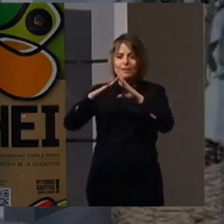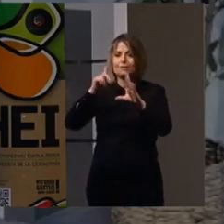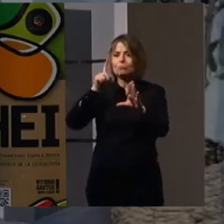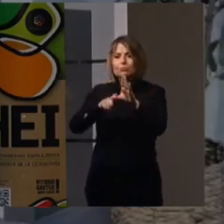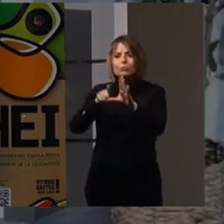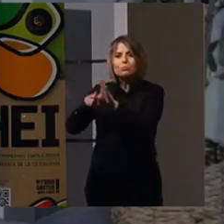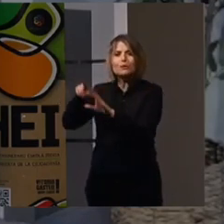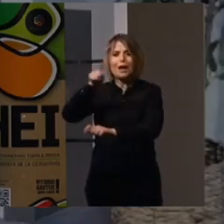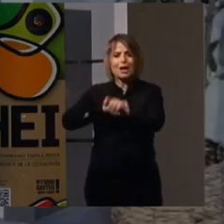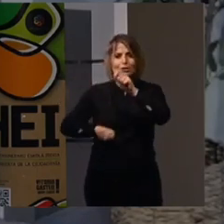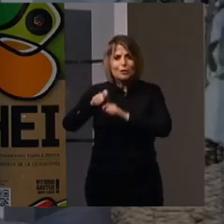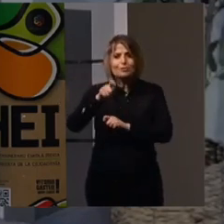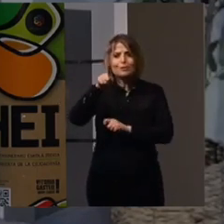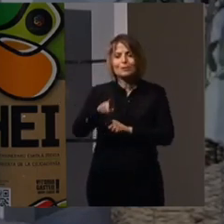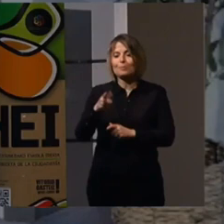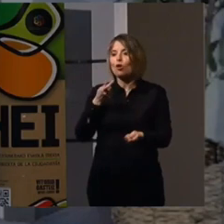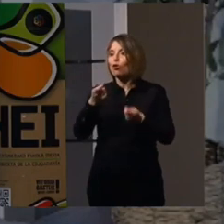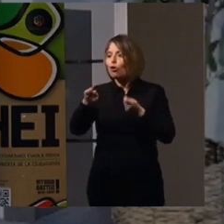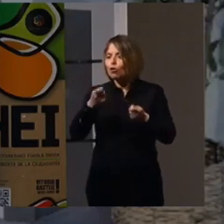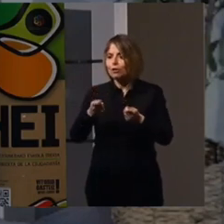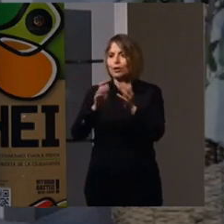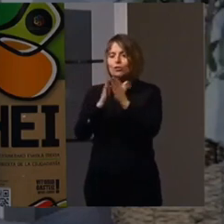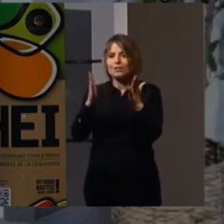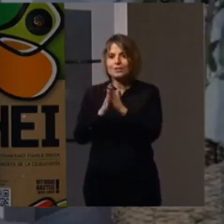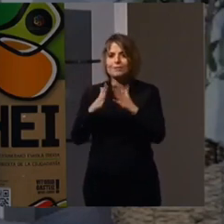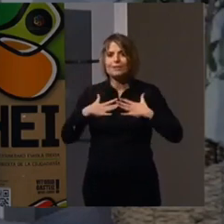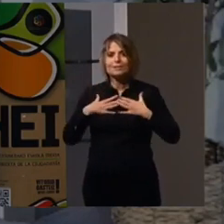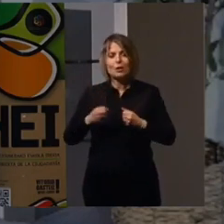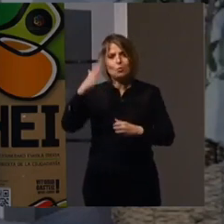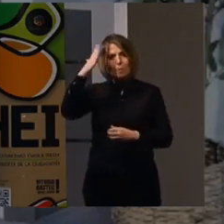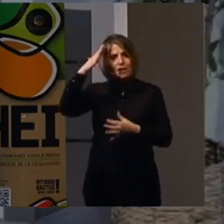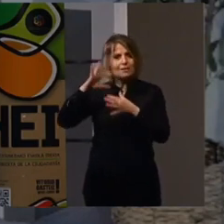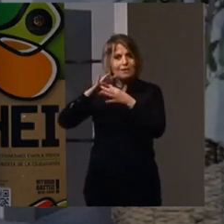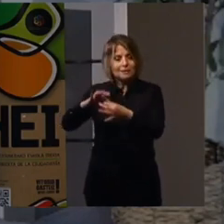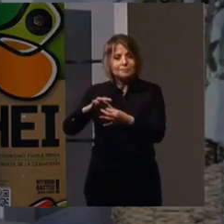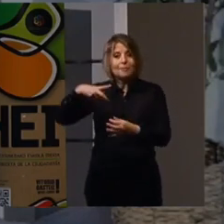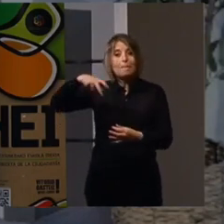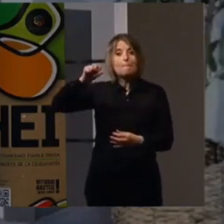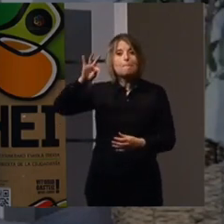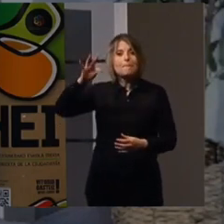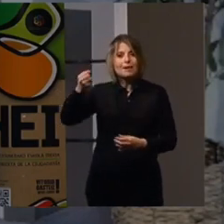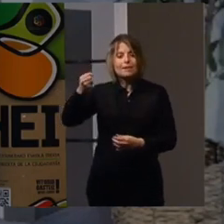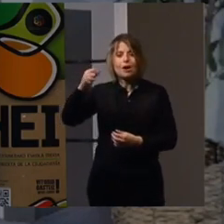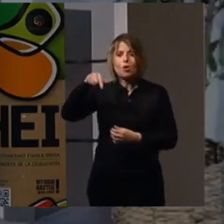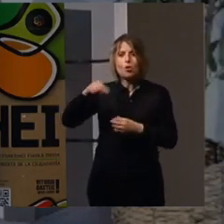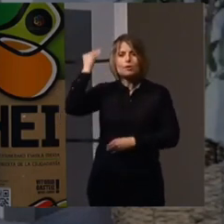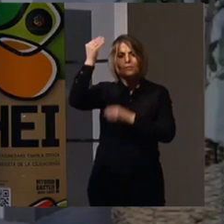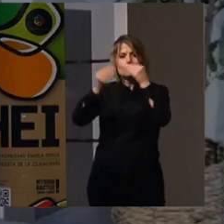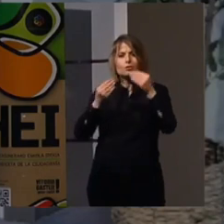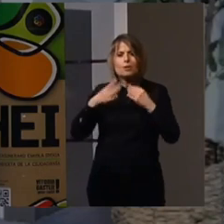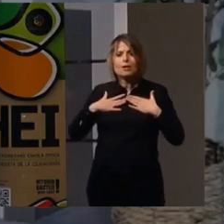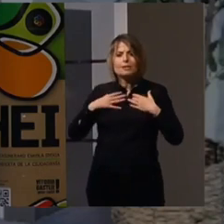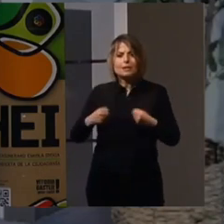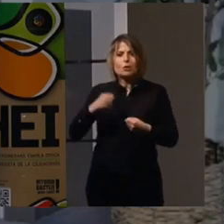en varias asociaciones y coordinadora de varios libros sobre salud mental. Marta nos va a hacer reflexionar sobre la salud